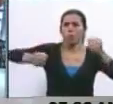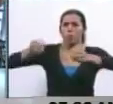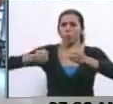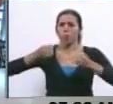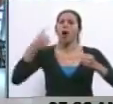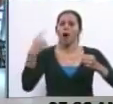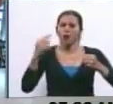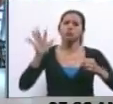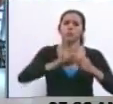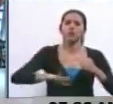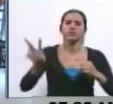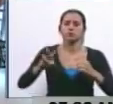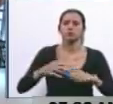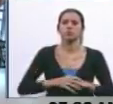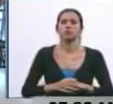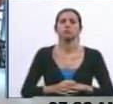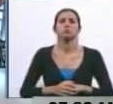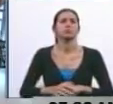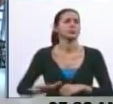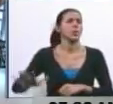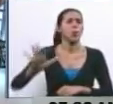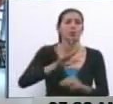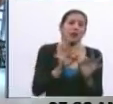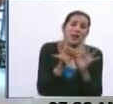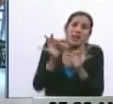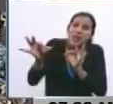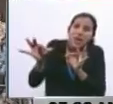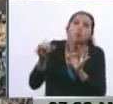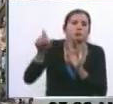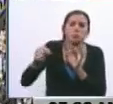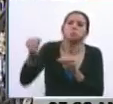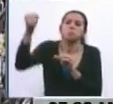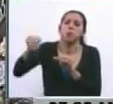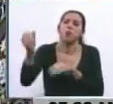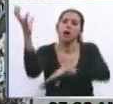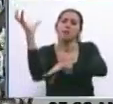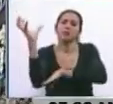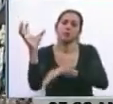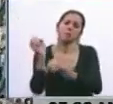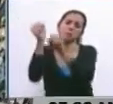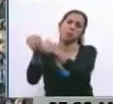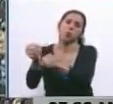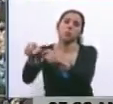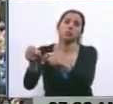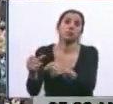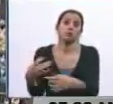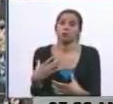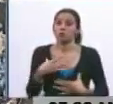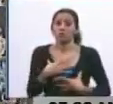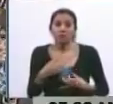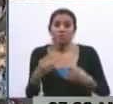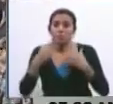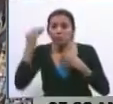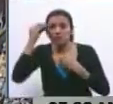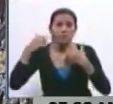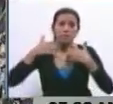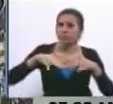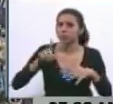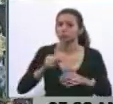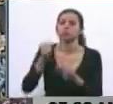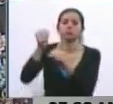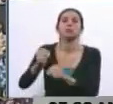Movilnet se ha caracterizado por llegar hasta donde no es negocio, porque la Constitución dice que esto